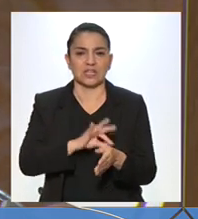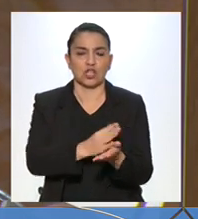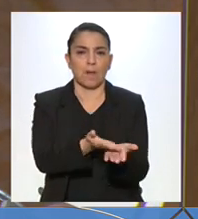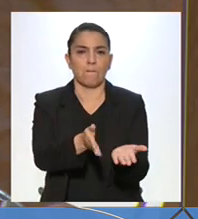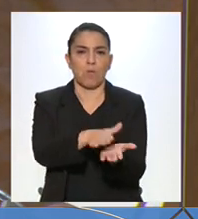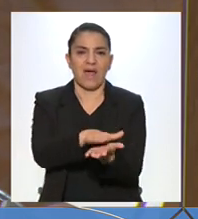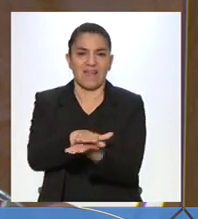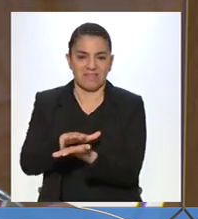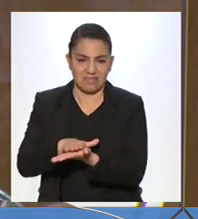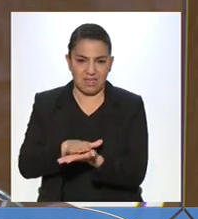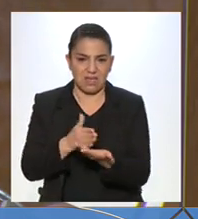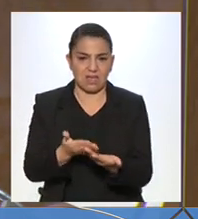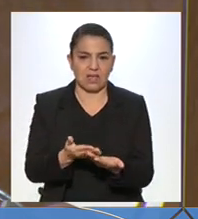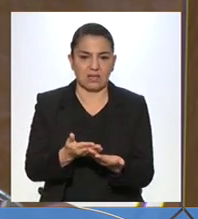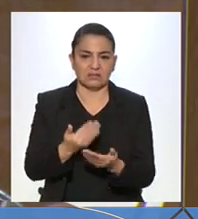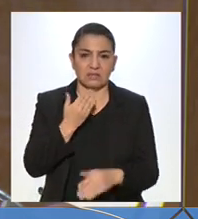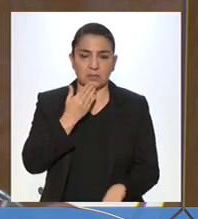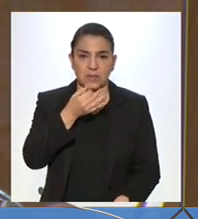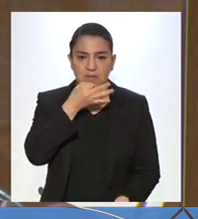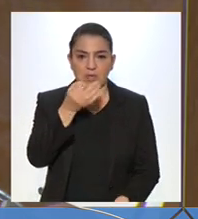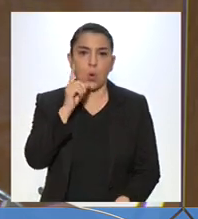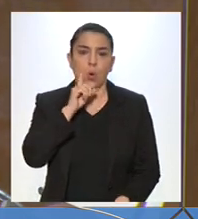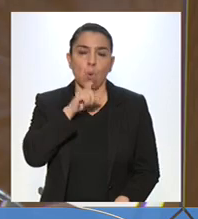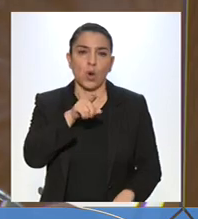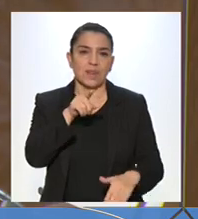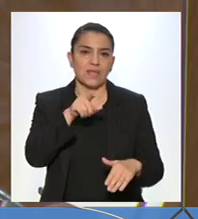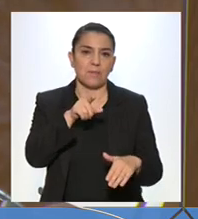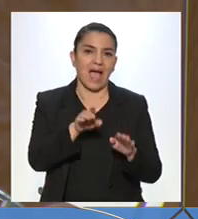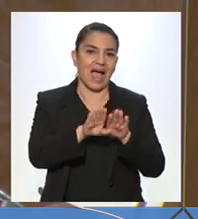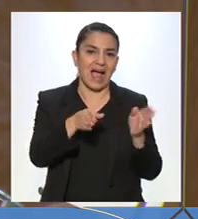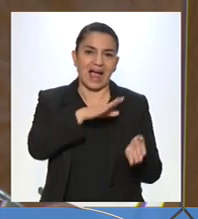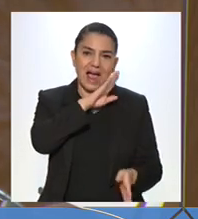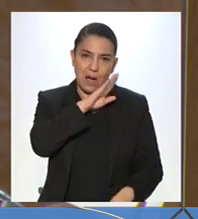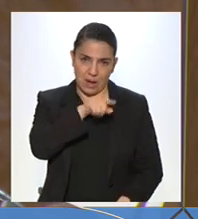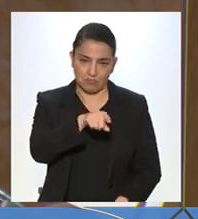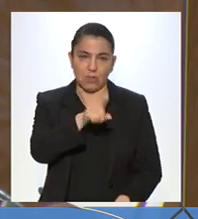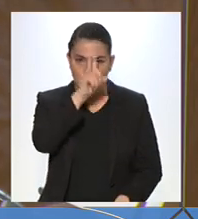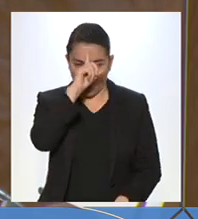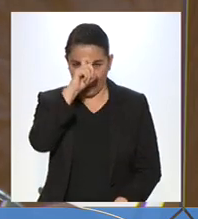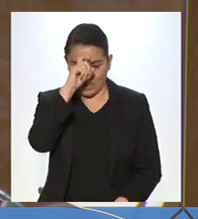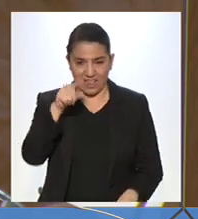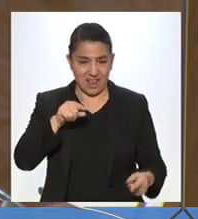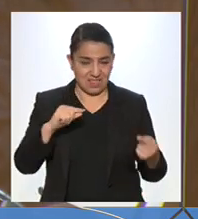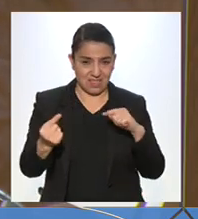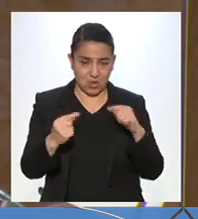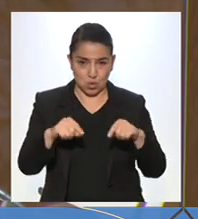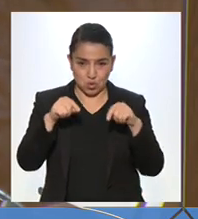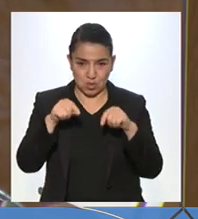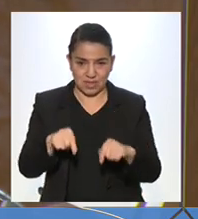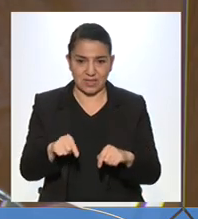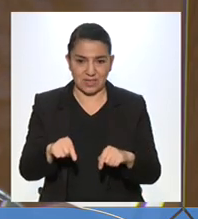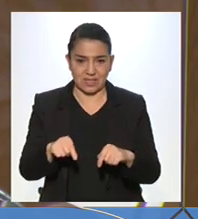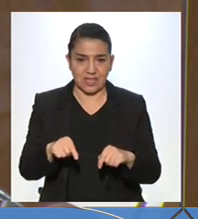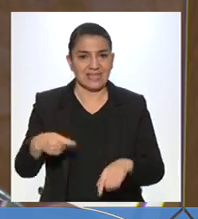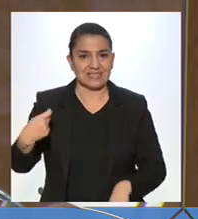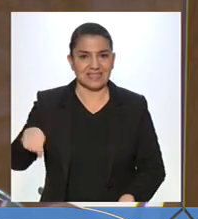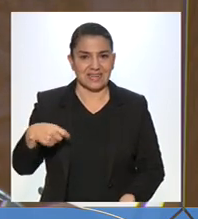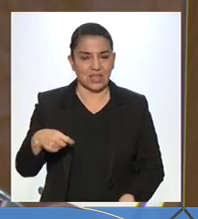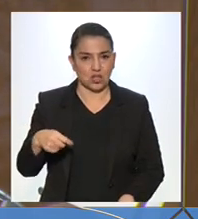muertes, y para qué hablar de la última cama. Los discursos se dieron en esta misma sala y por senadores en este mismo